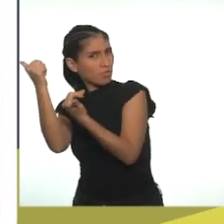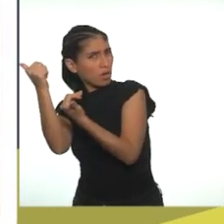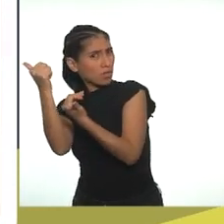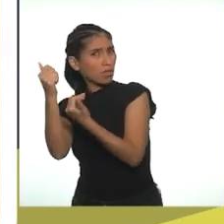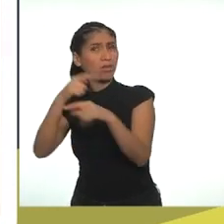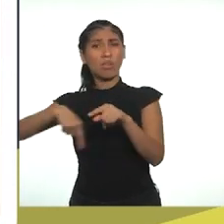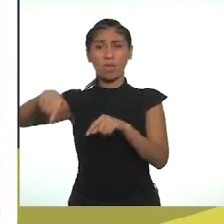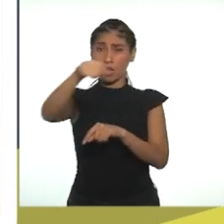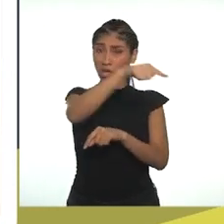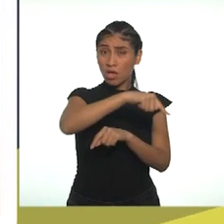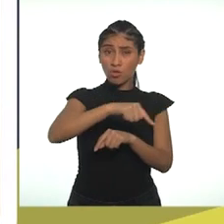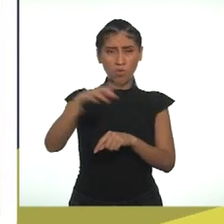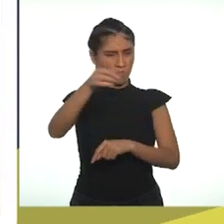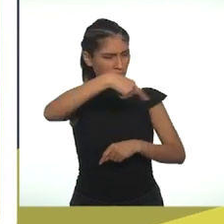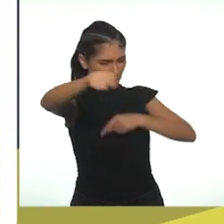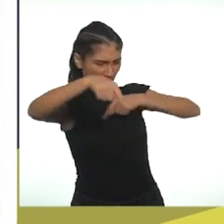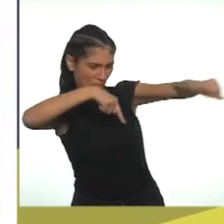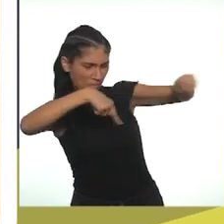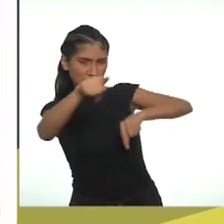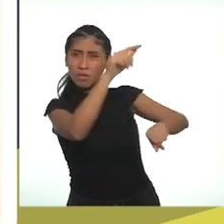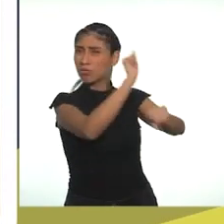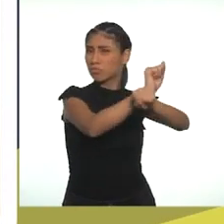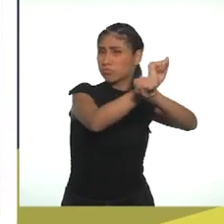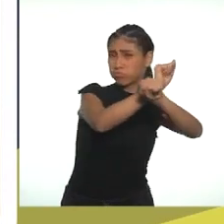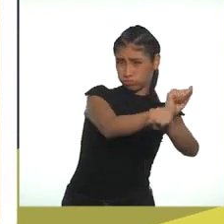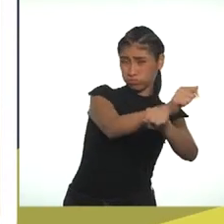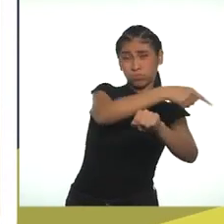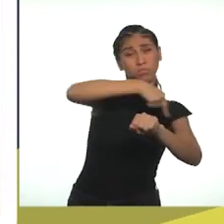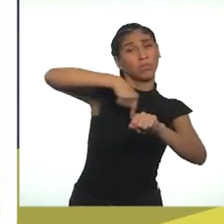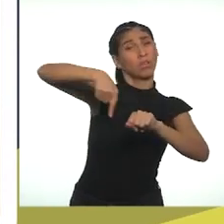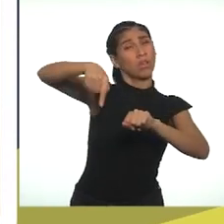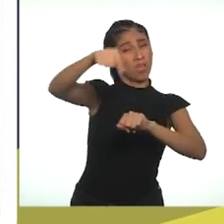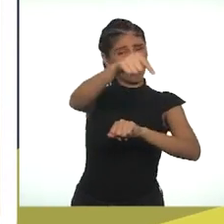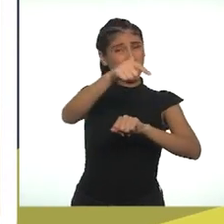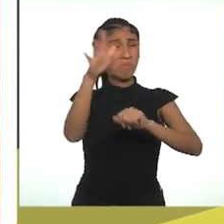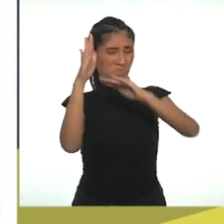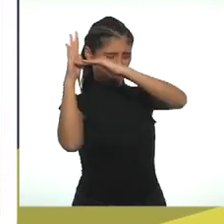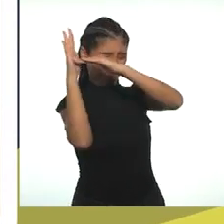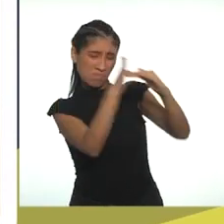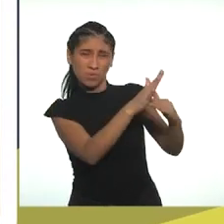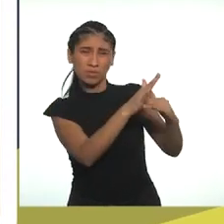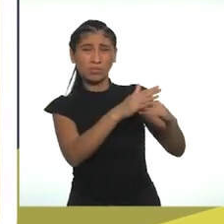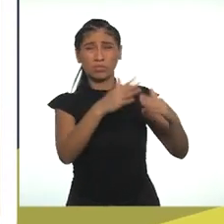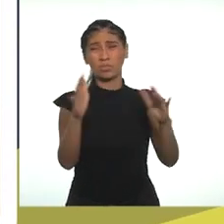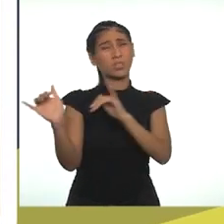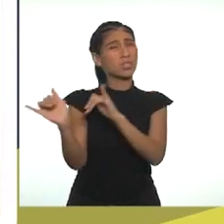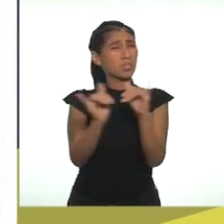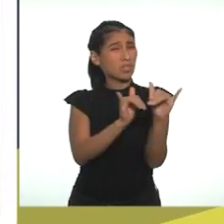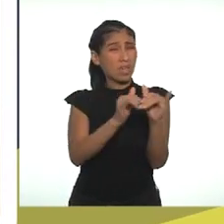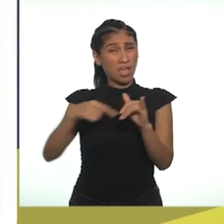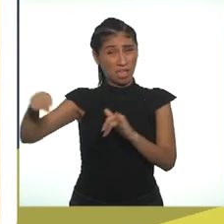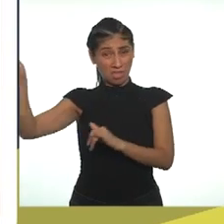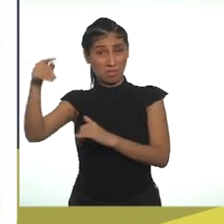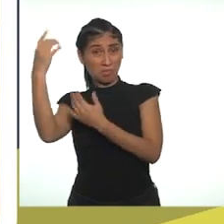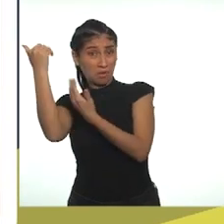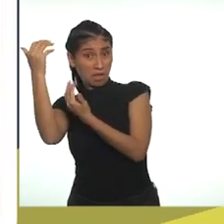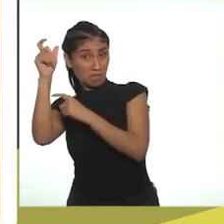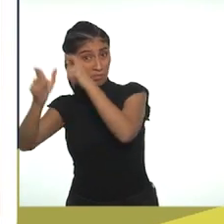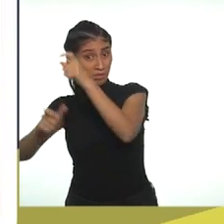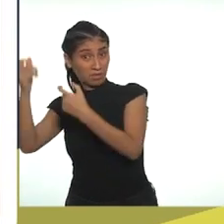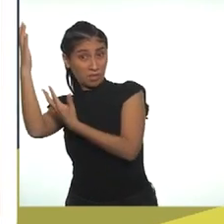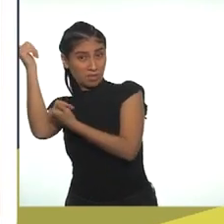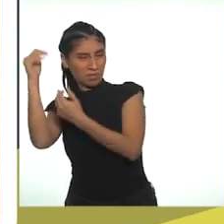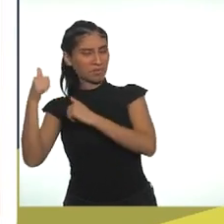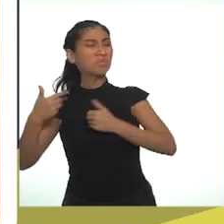era esclavizada. Tener esclavos y tratar a la población indígena como inferiores era considerado como algo normal.